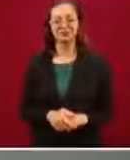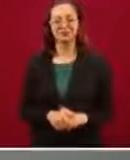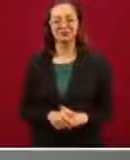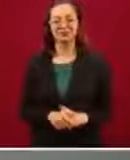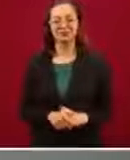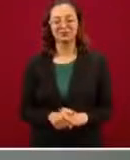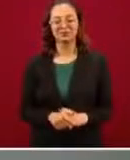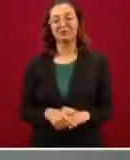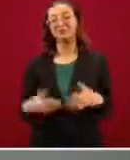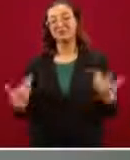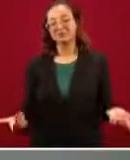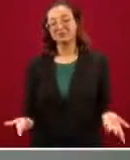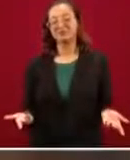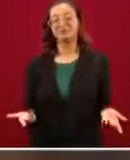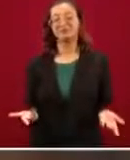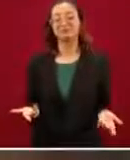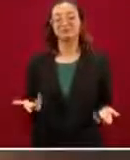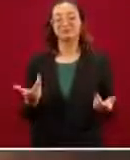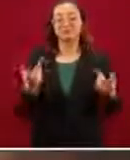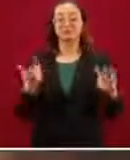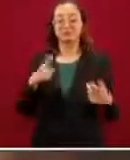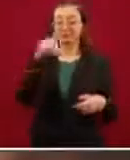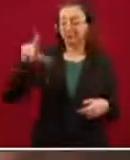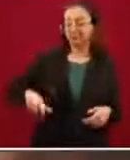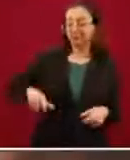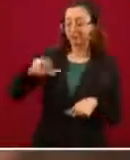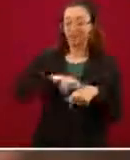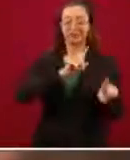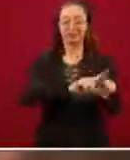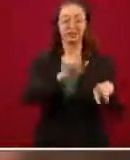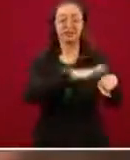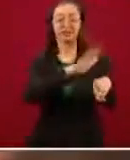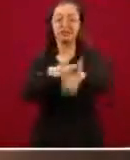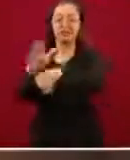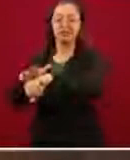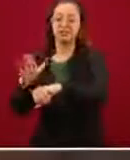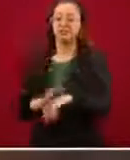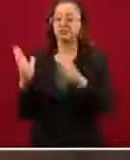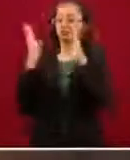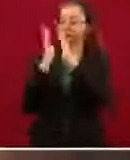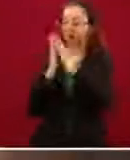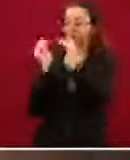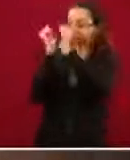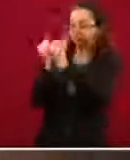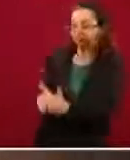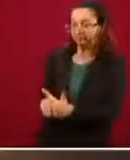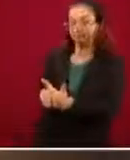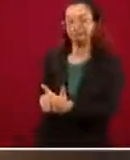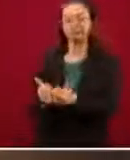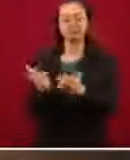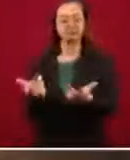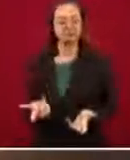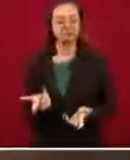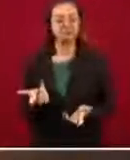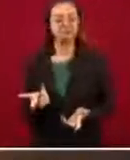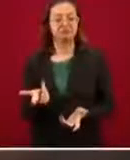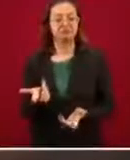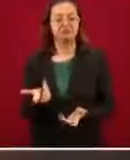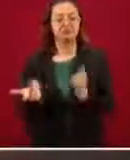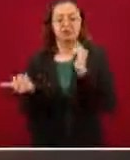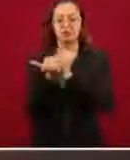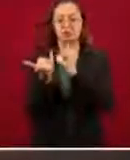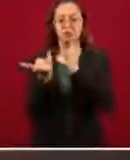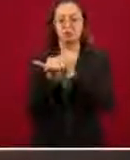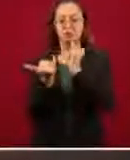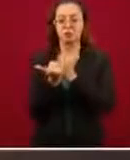¿Cómo ve usted el llamado que ya están haciendo varios gobernadores para que la gente permanezca en su casa? También incluso es una medida